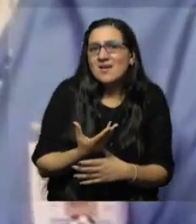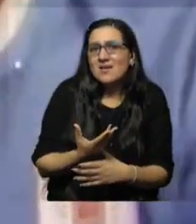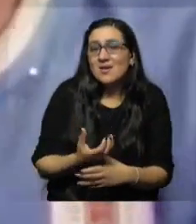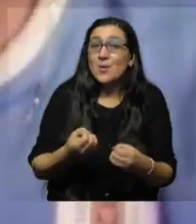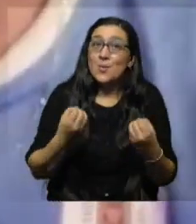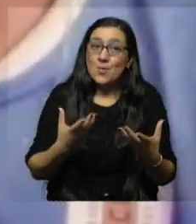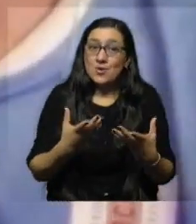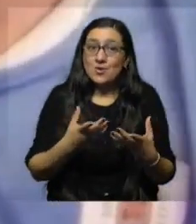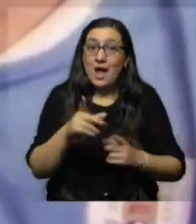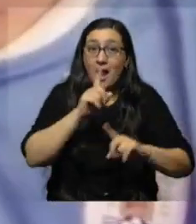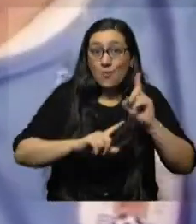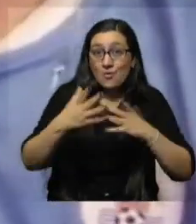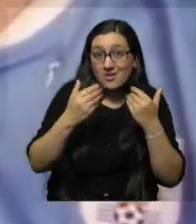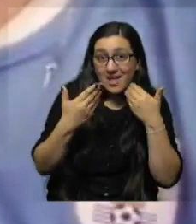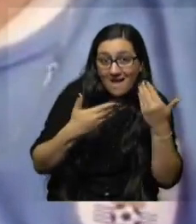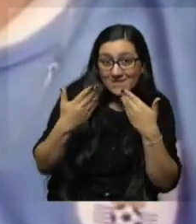Bueno, ¿alguien quiere hablar? A ver.